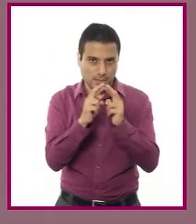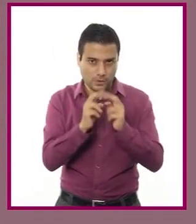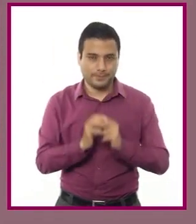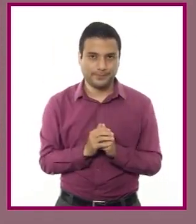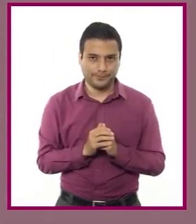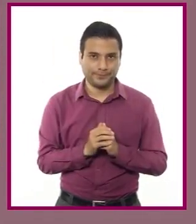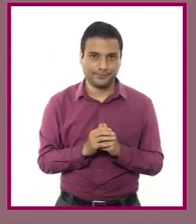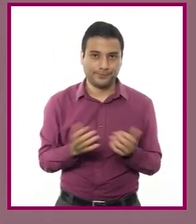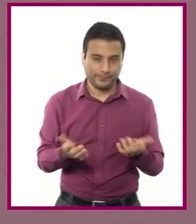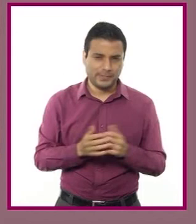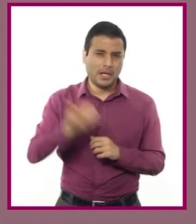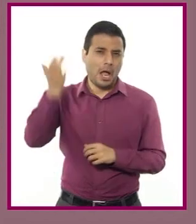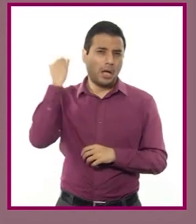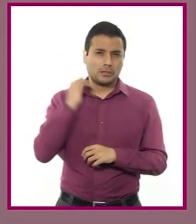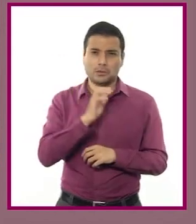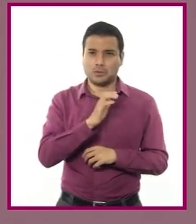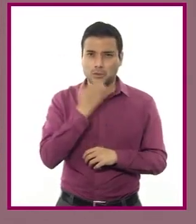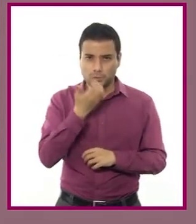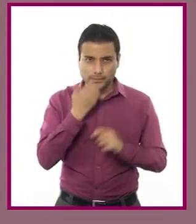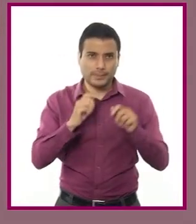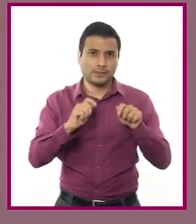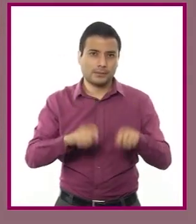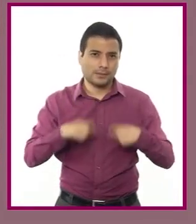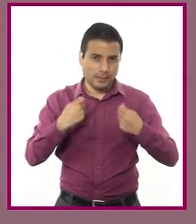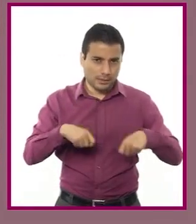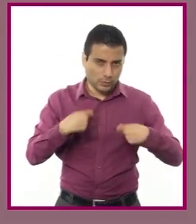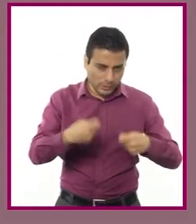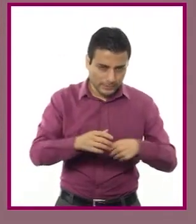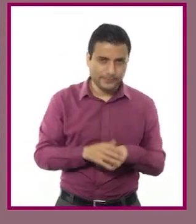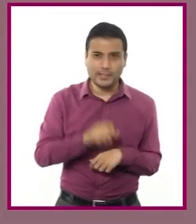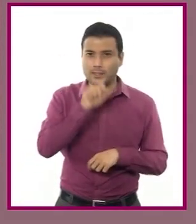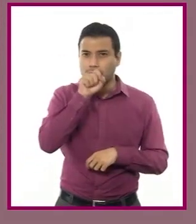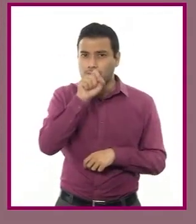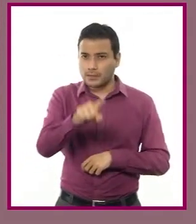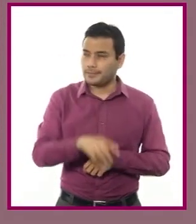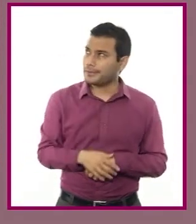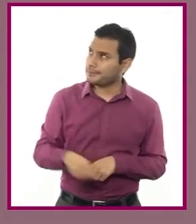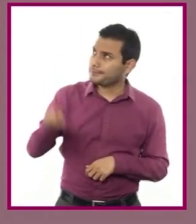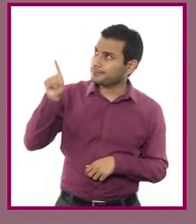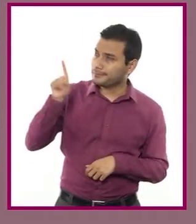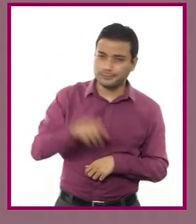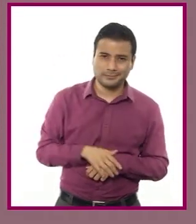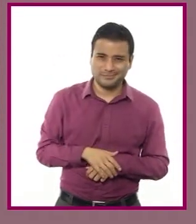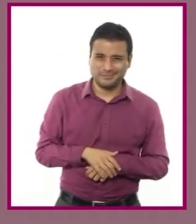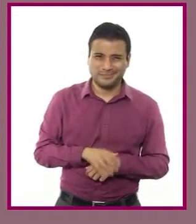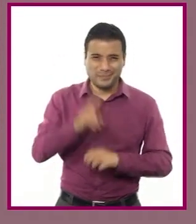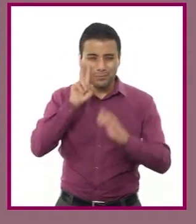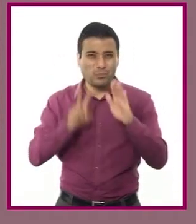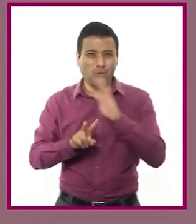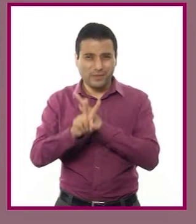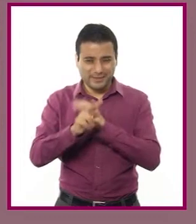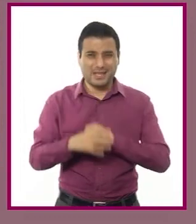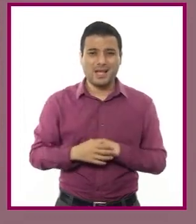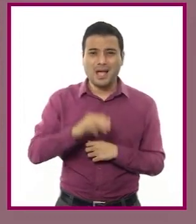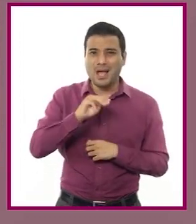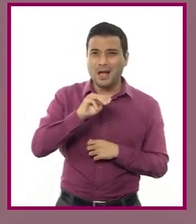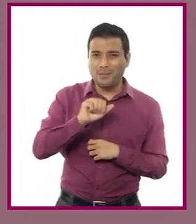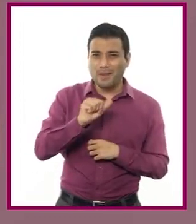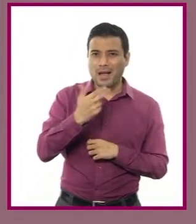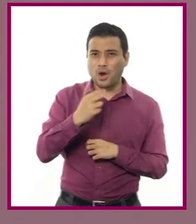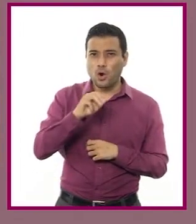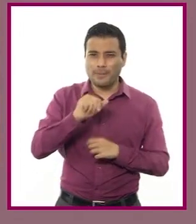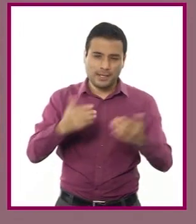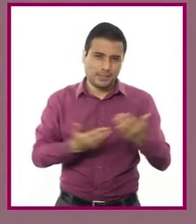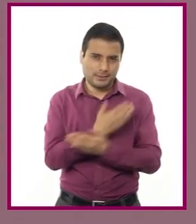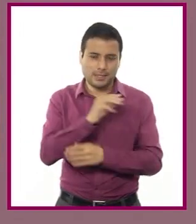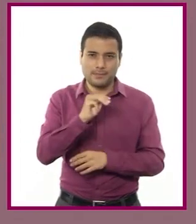se fundieron las viejas tradiciones. Con las revelaciones que tuvo el profeta Mahoma, nacido en la ciudad de la Meca. El